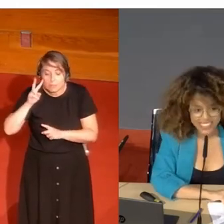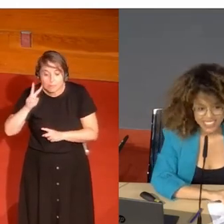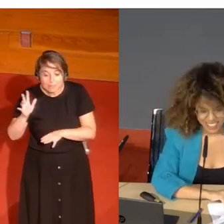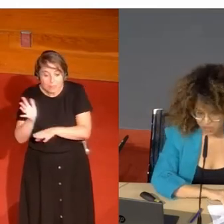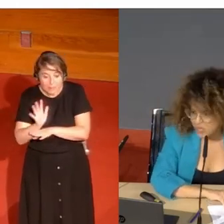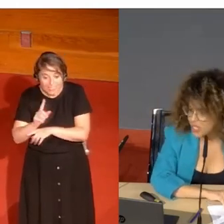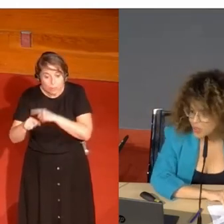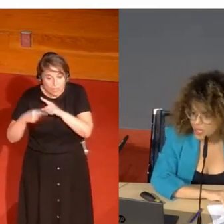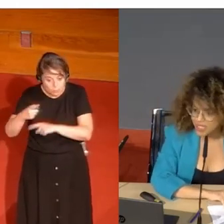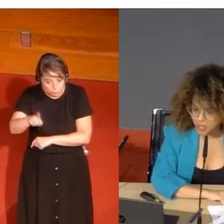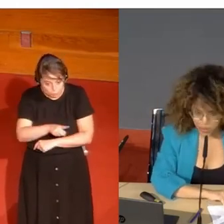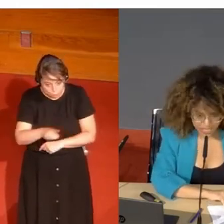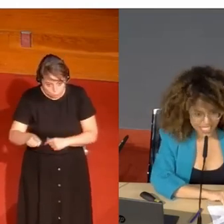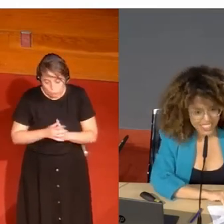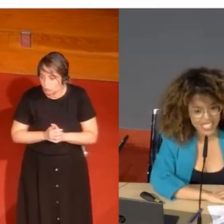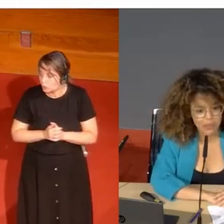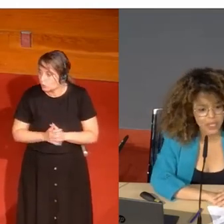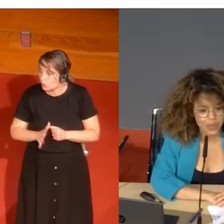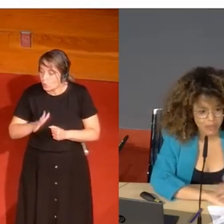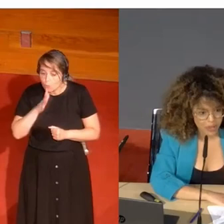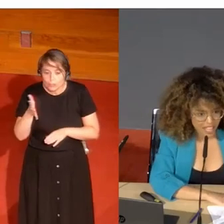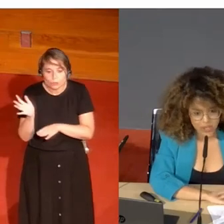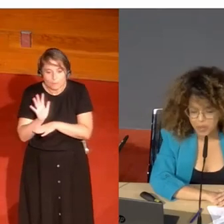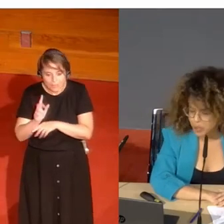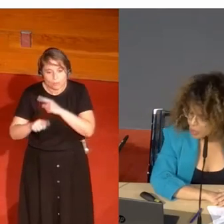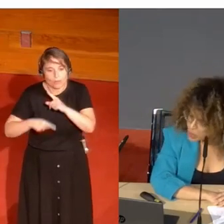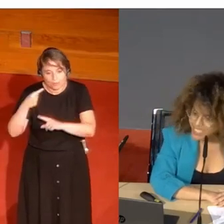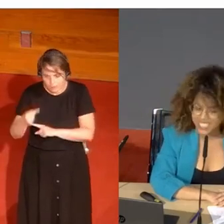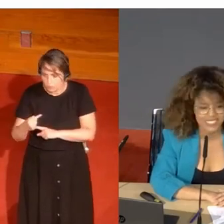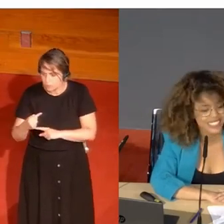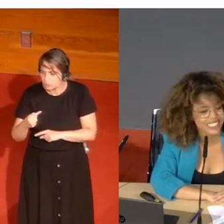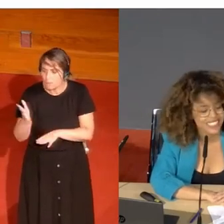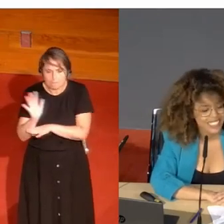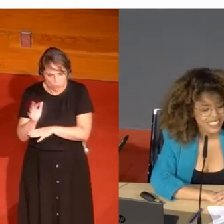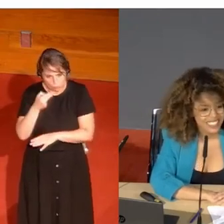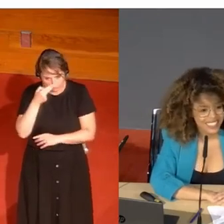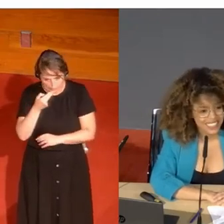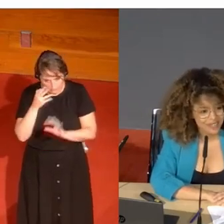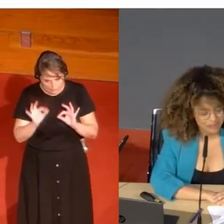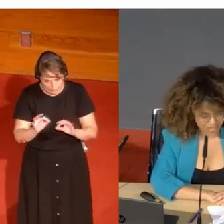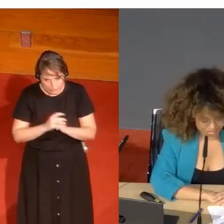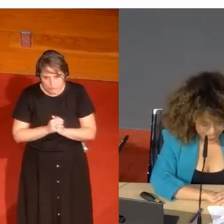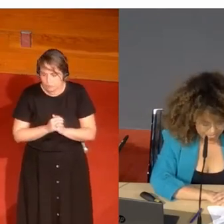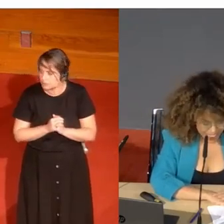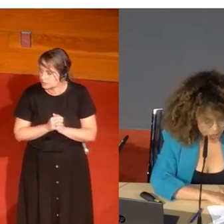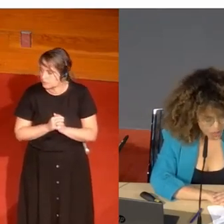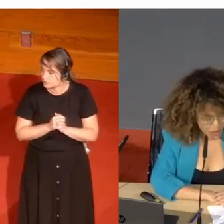película Por eso que luego también después de de la película vamos a es una película muy interesante eh